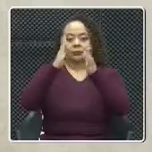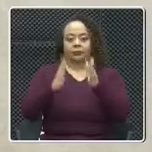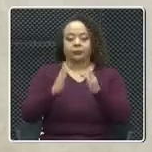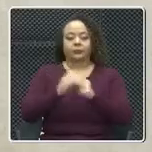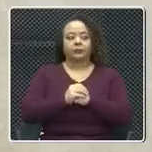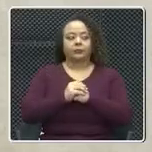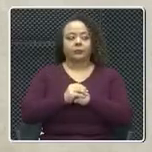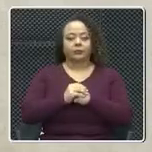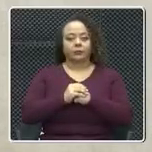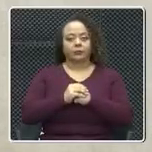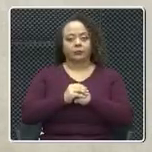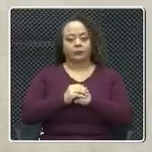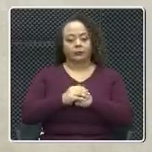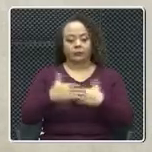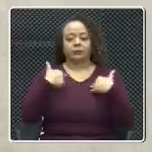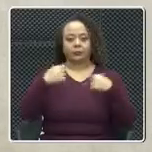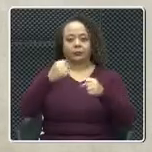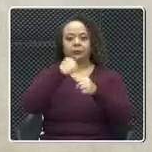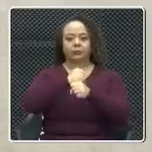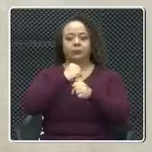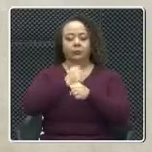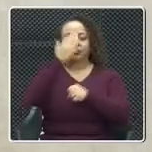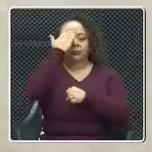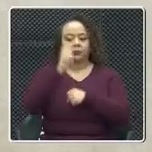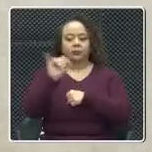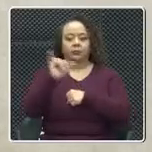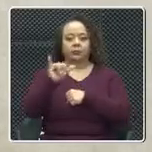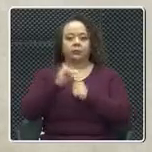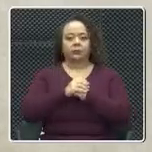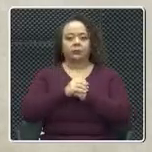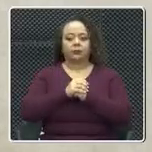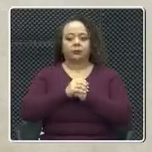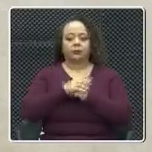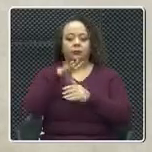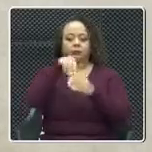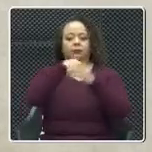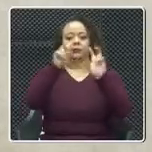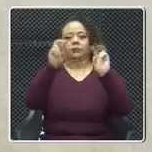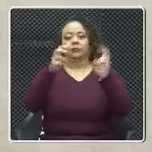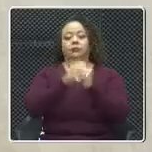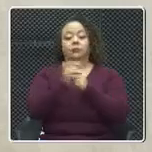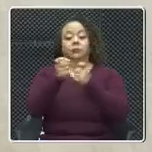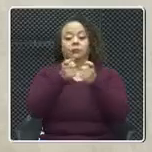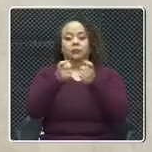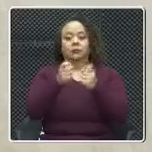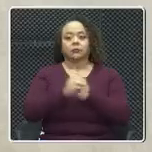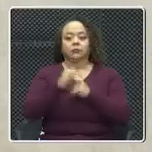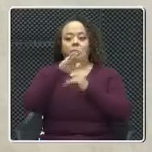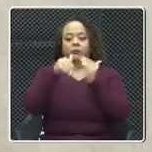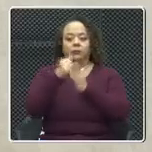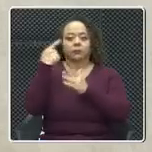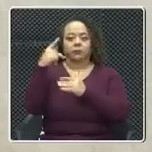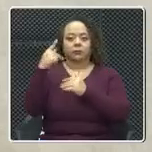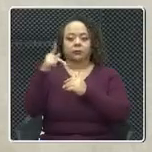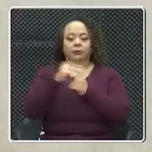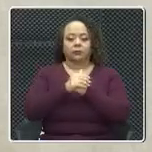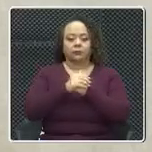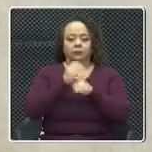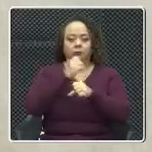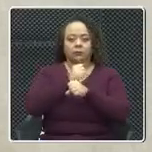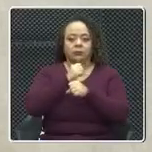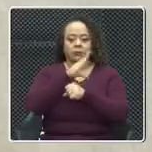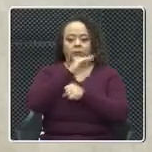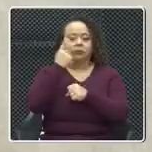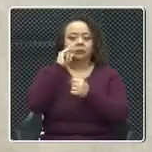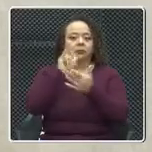tal. Y salud ocupacional, porque también está como metido en el tema de gestión, ¿verdad?, de todos los riesgos a nivel laboral. Entonces,